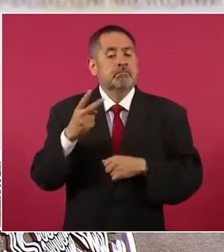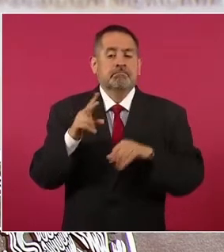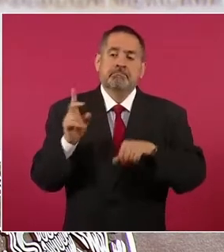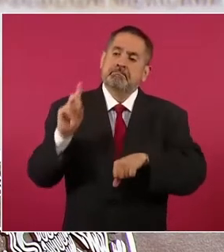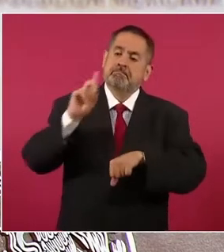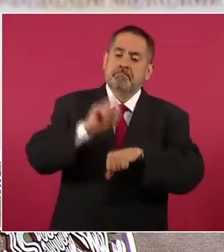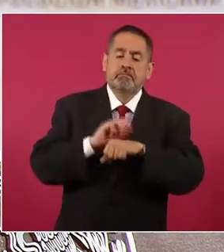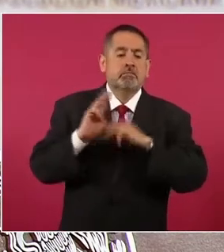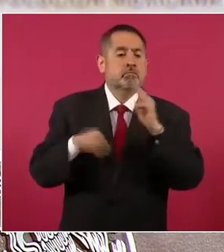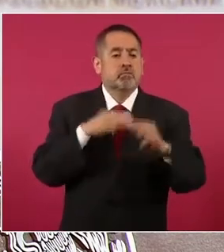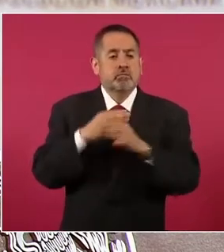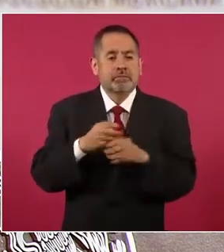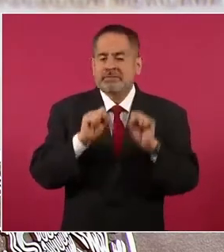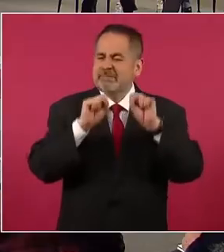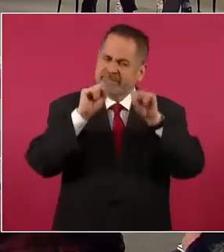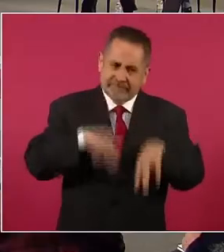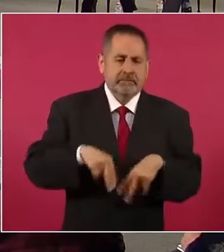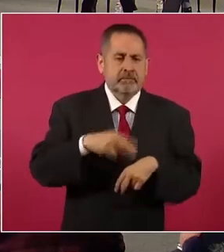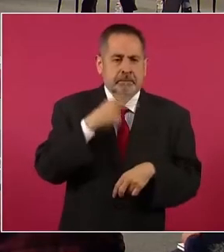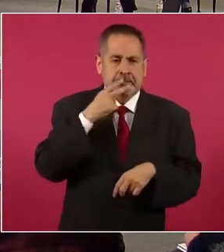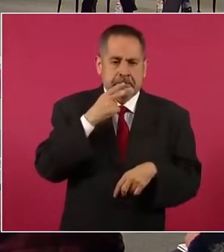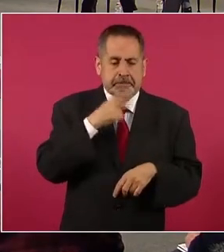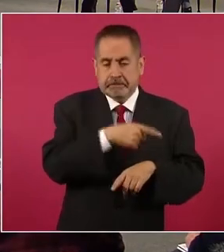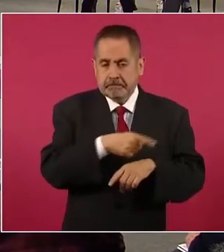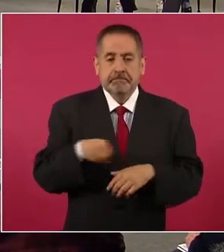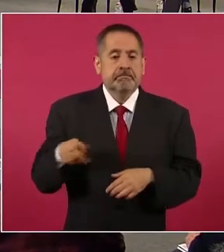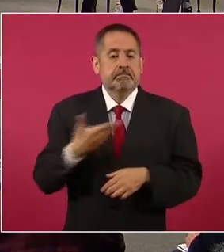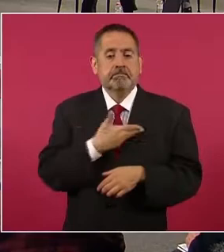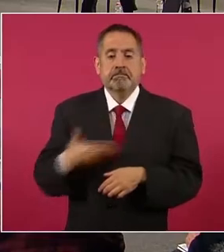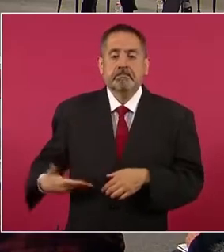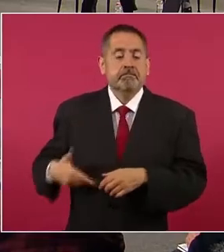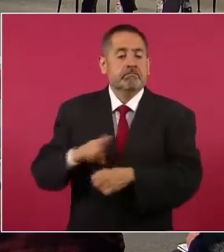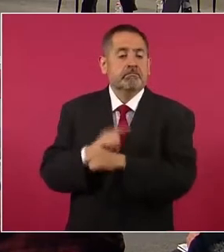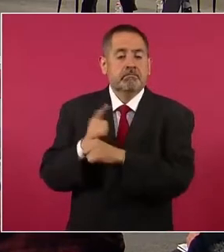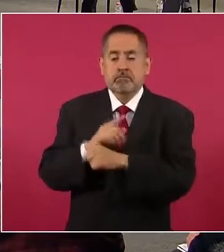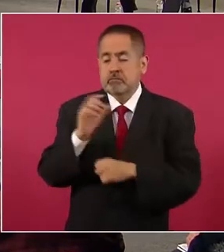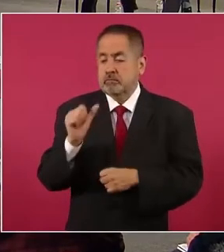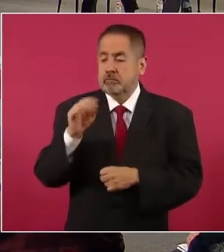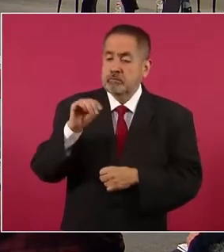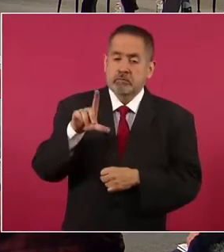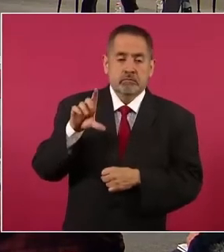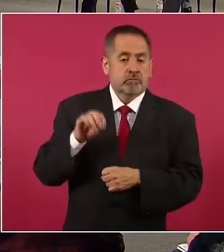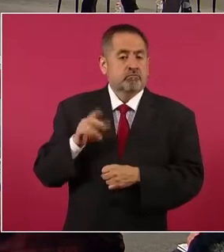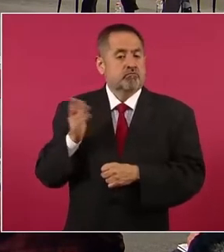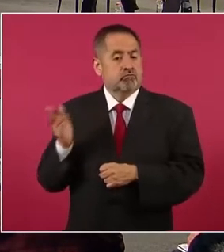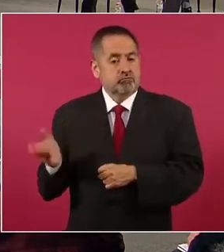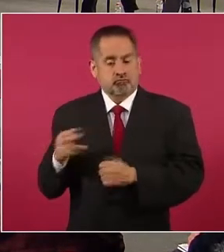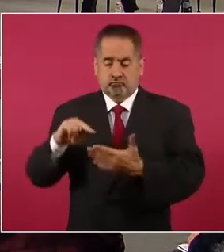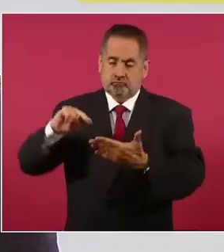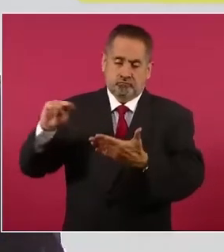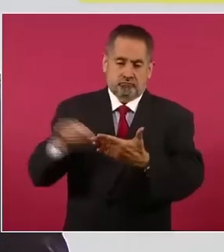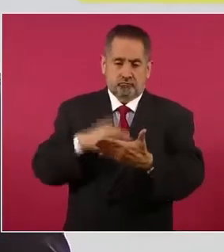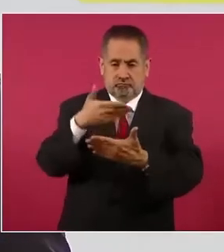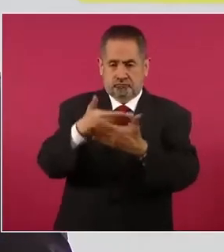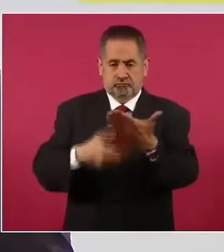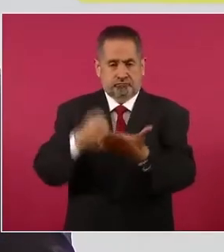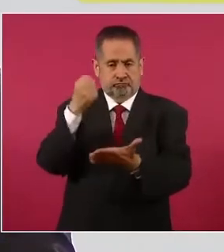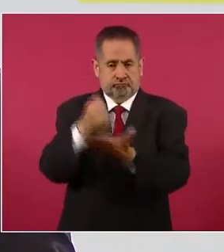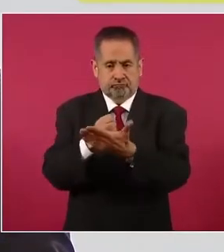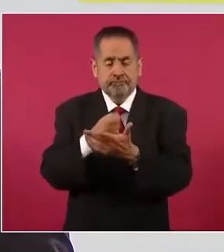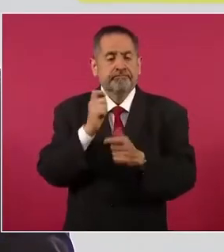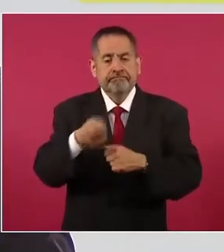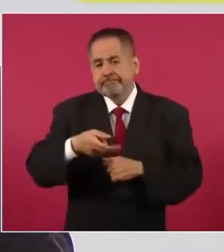Día Mundial Sin Tabaco, el presidente, el licenciado Andrés Manuel López Obrador, firmó un decreto que prohíbe